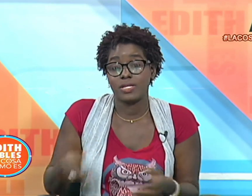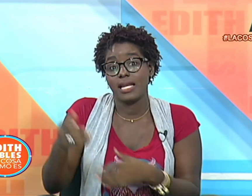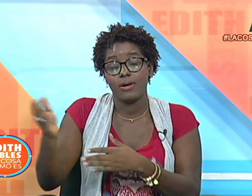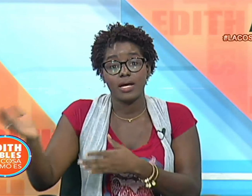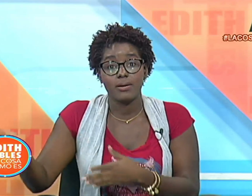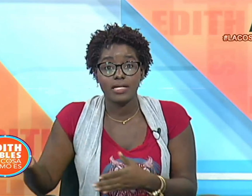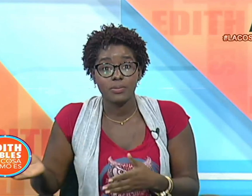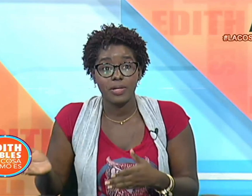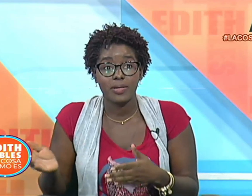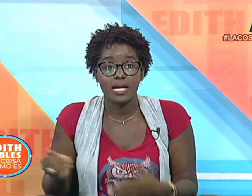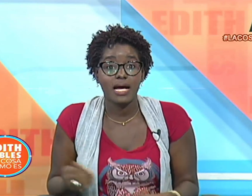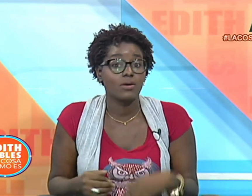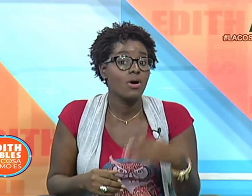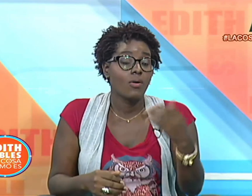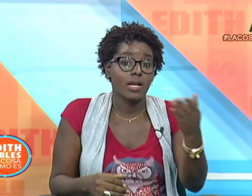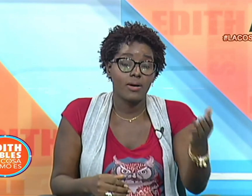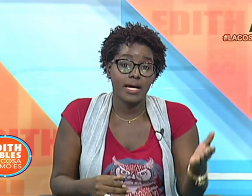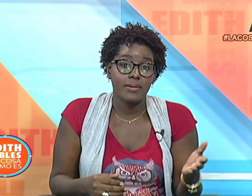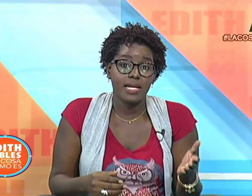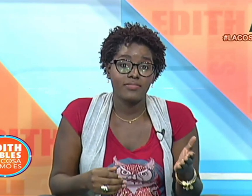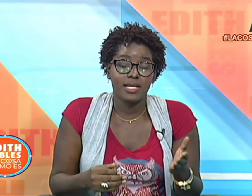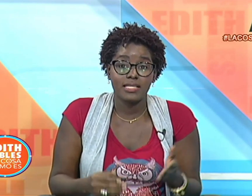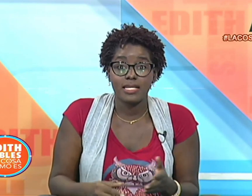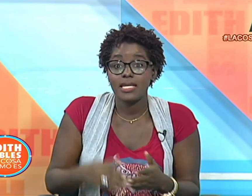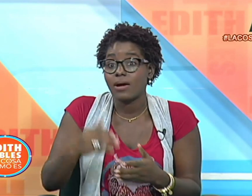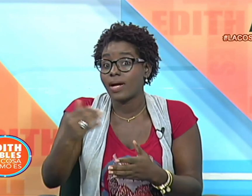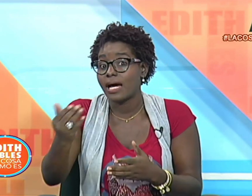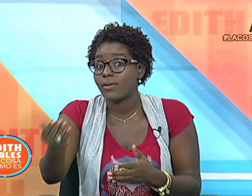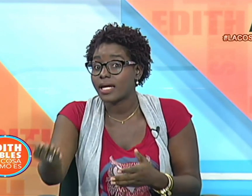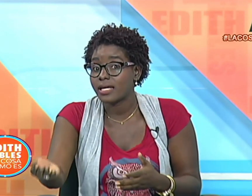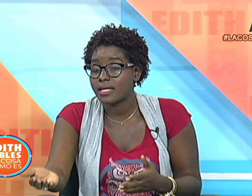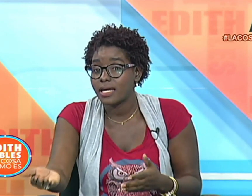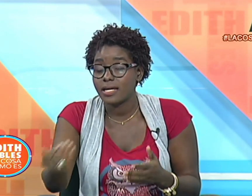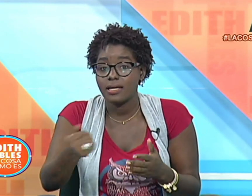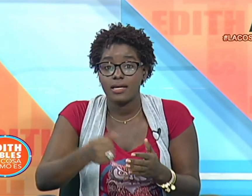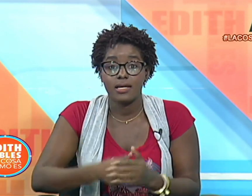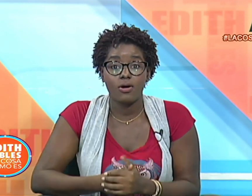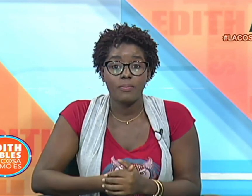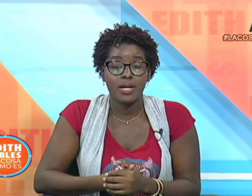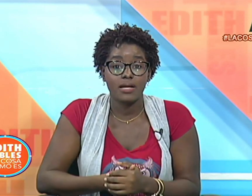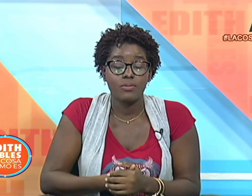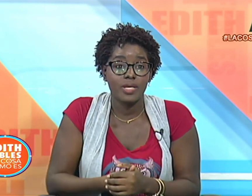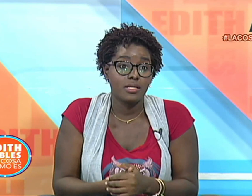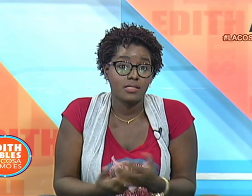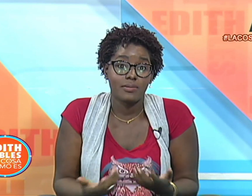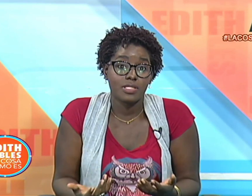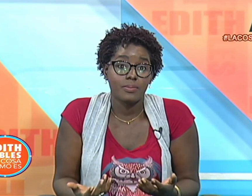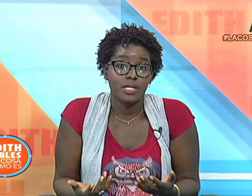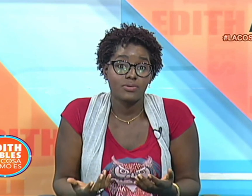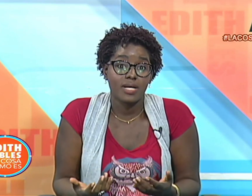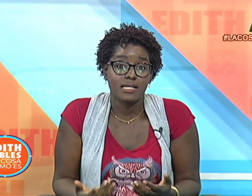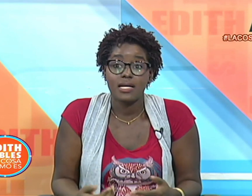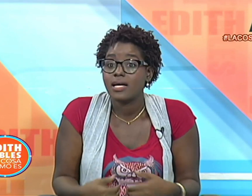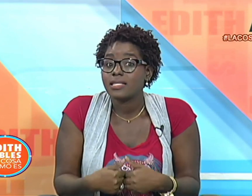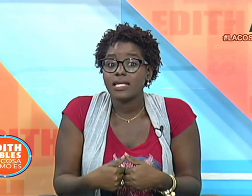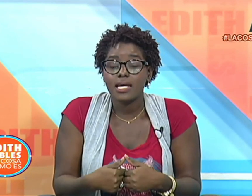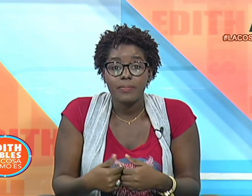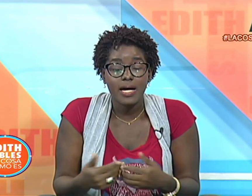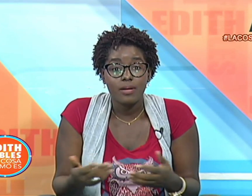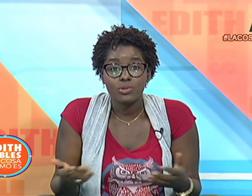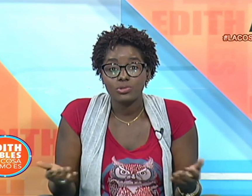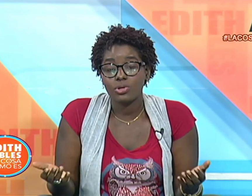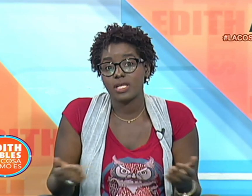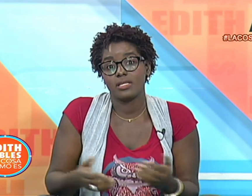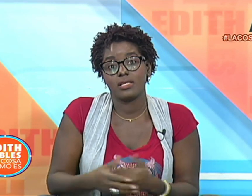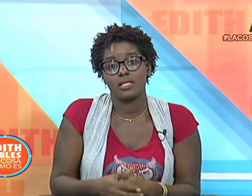mil pesos y que a la hora que va al supermercado oa la hora que va a la ferretería oa la hora que quiere comprar un bien y servicio para su casa tiene